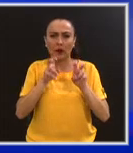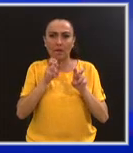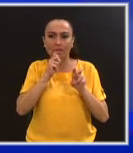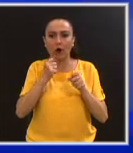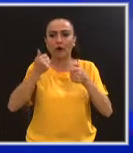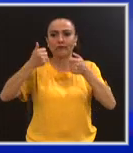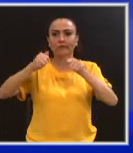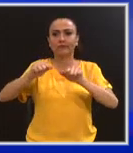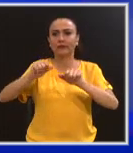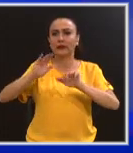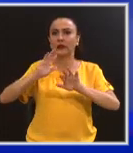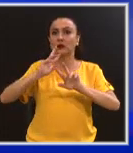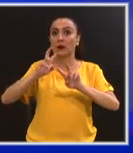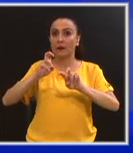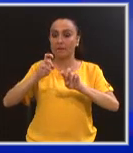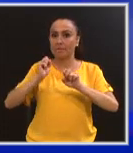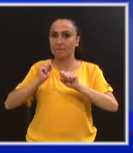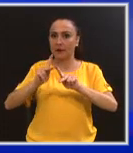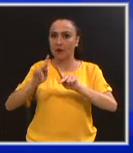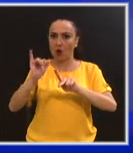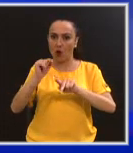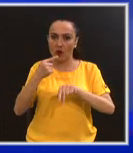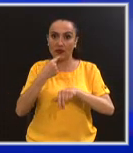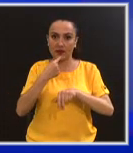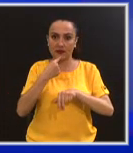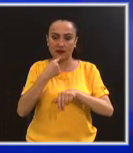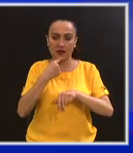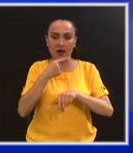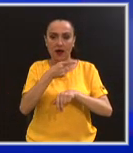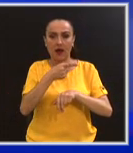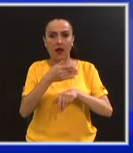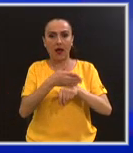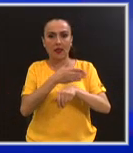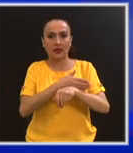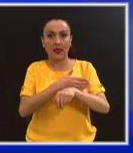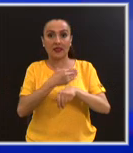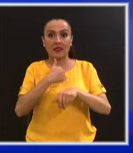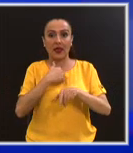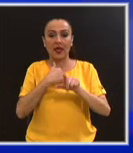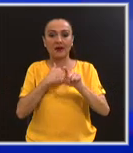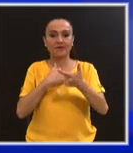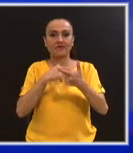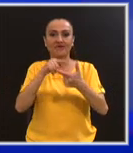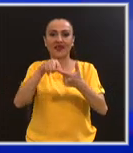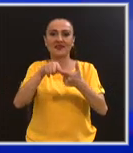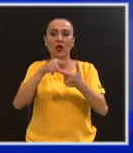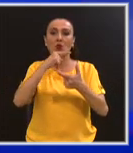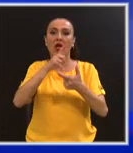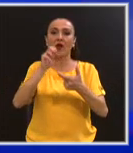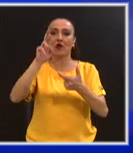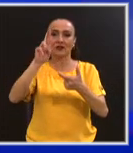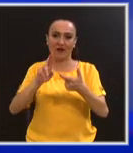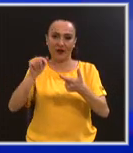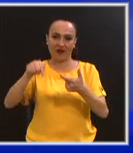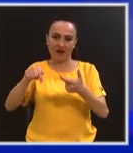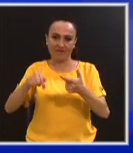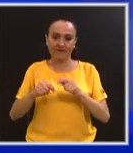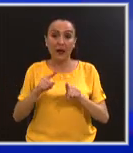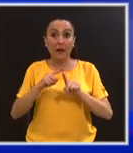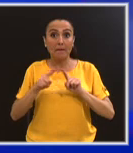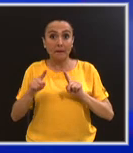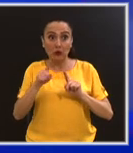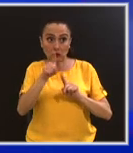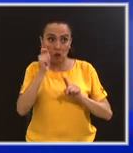conveniencia le habría permitido como bien lo indicaba Don Paul obtener la nacionalización esa mujer con la que